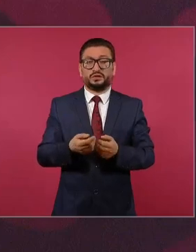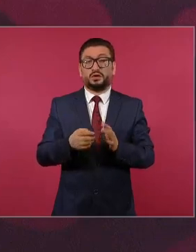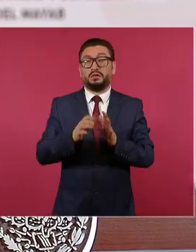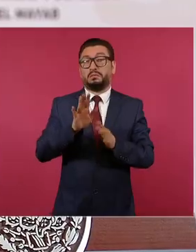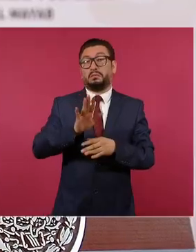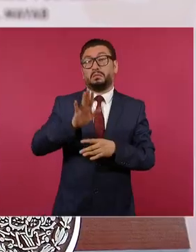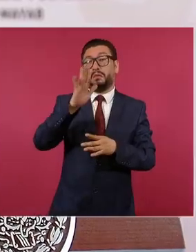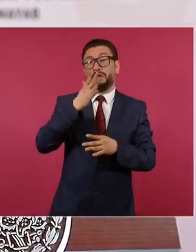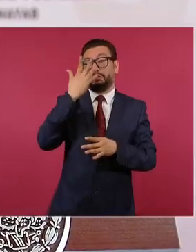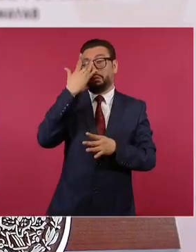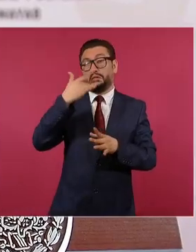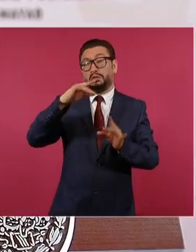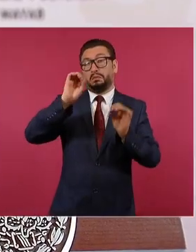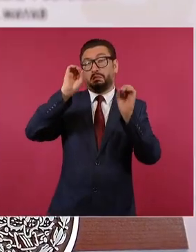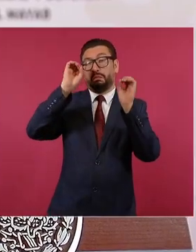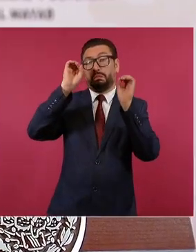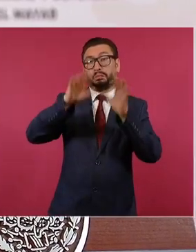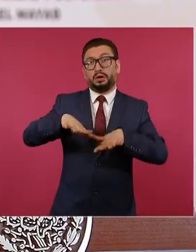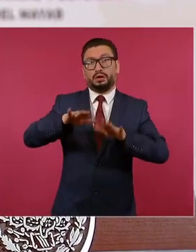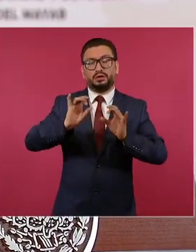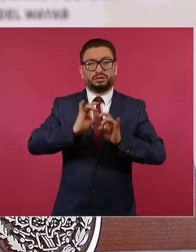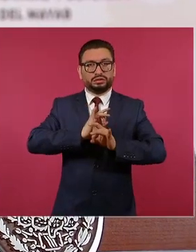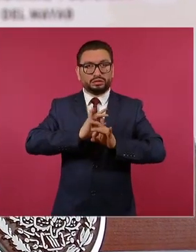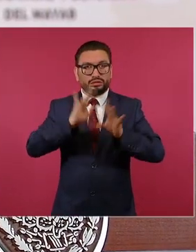magos, brujos, ¿no?